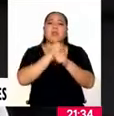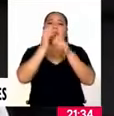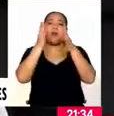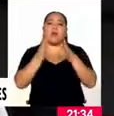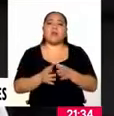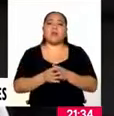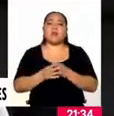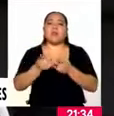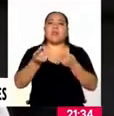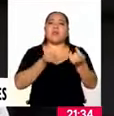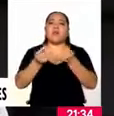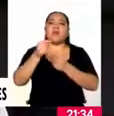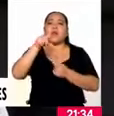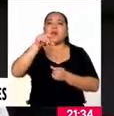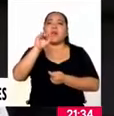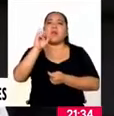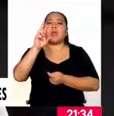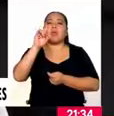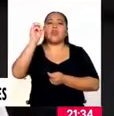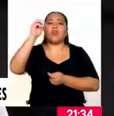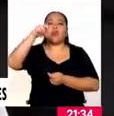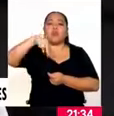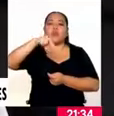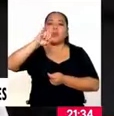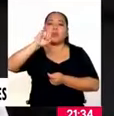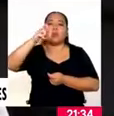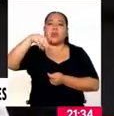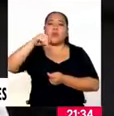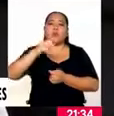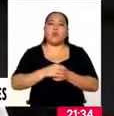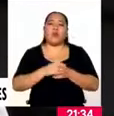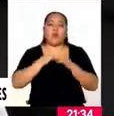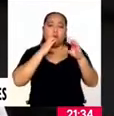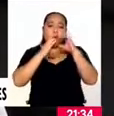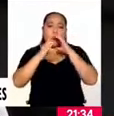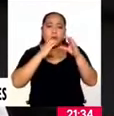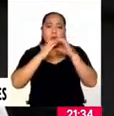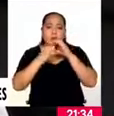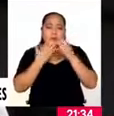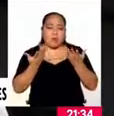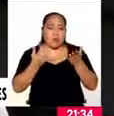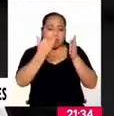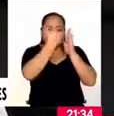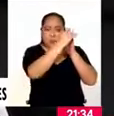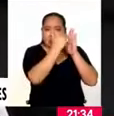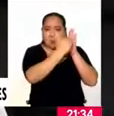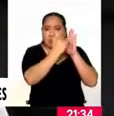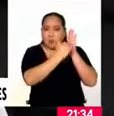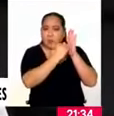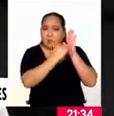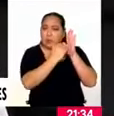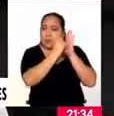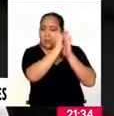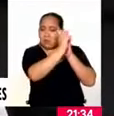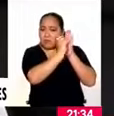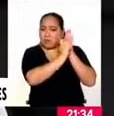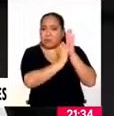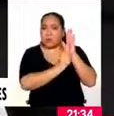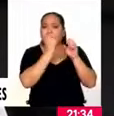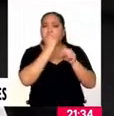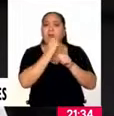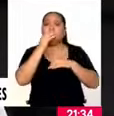por Jerónimo López, para poder conversar y dejar de lado la agenda política y entrar de lleno a una agenda laboral para